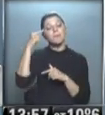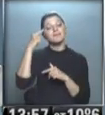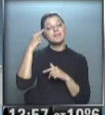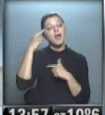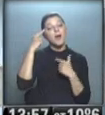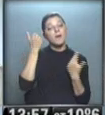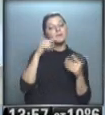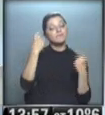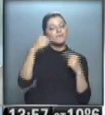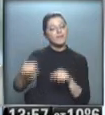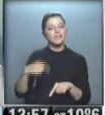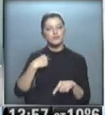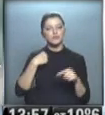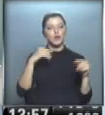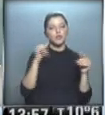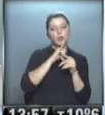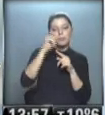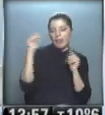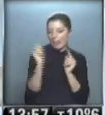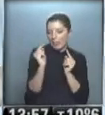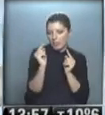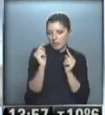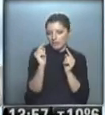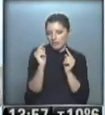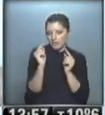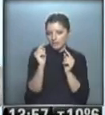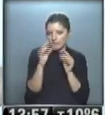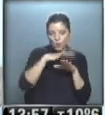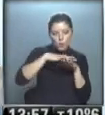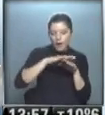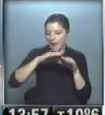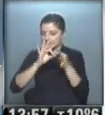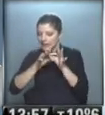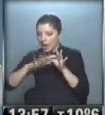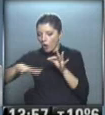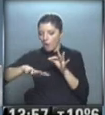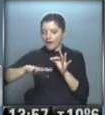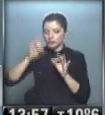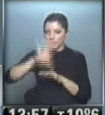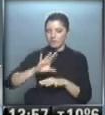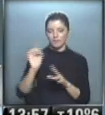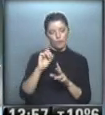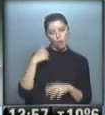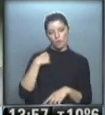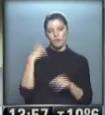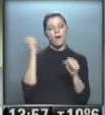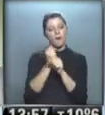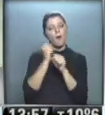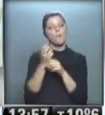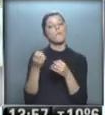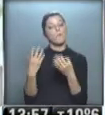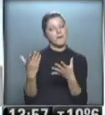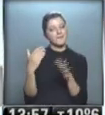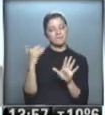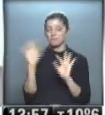ahí que amos a hacer cosas cortitas pero nosotros siempre hacemos las cosas como las debemos hacer así